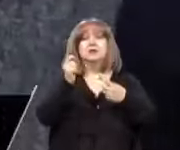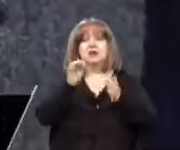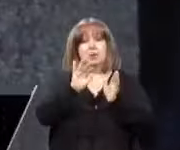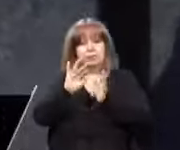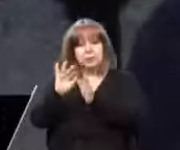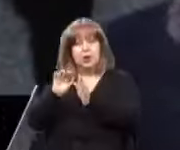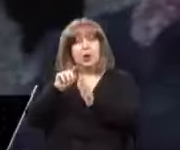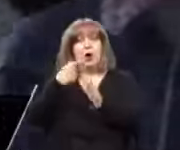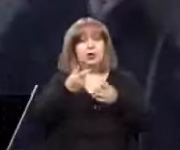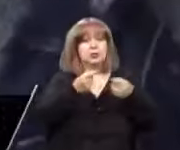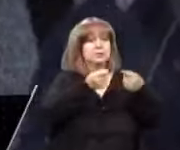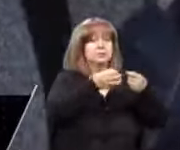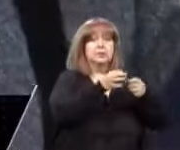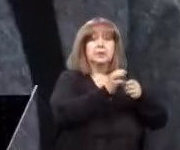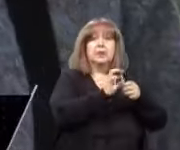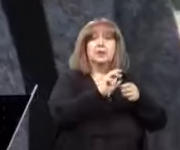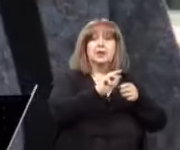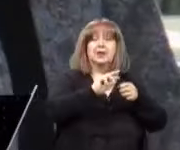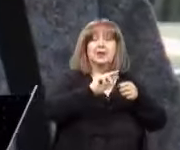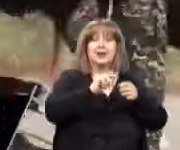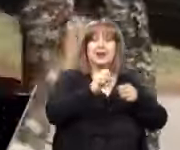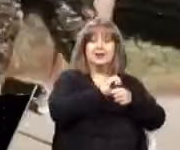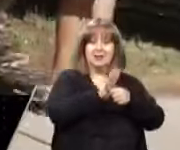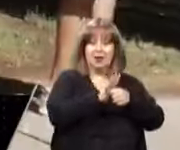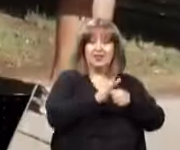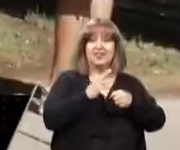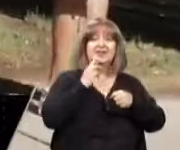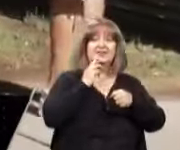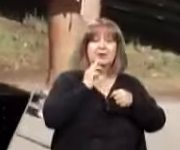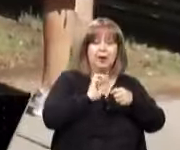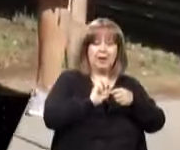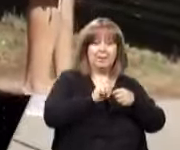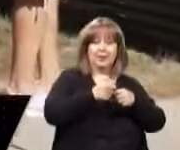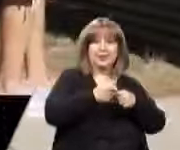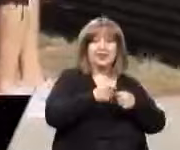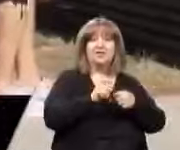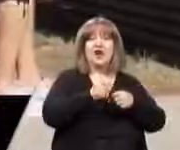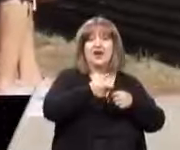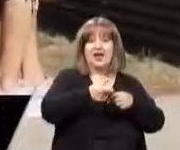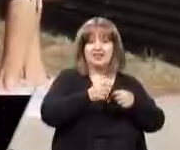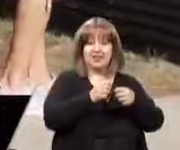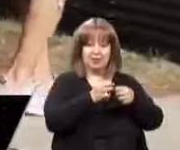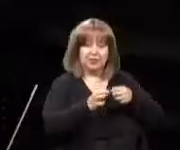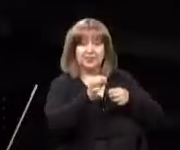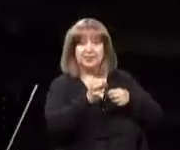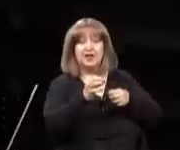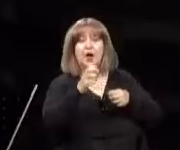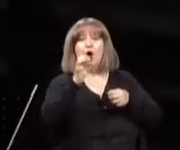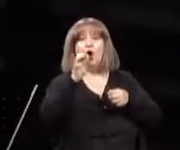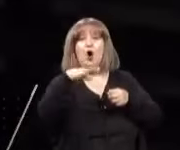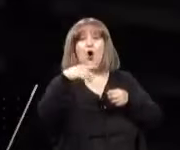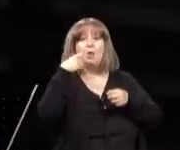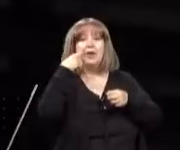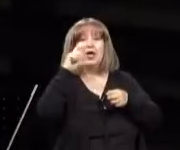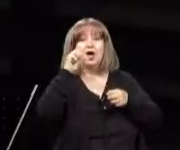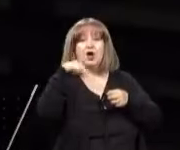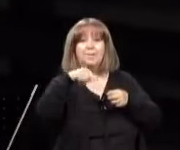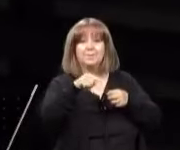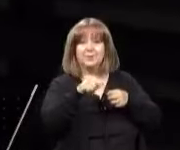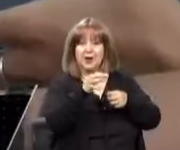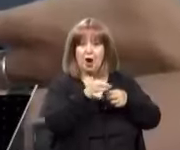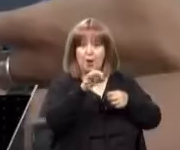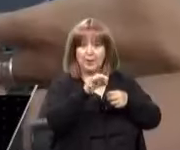identificado variantes, subvariantes de Omicron que tienen una tasa de contagio más alta, por eso tenemos más casos, pero que el